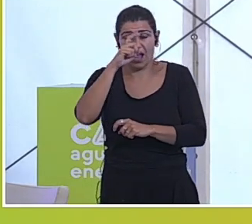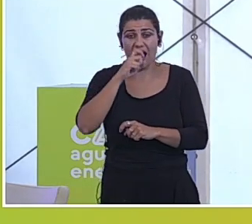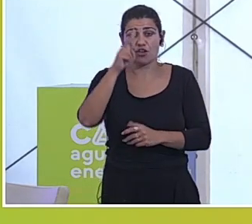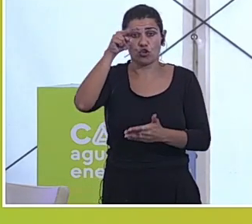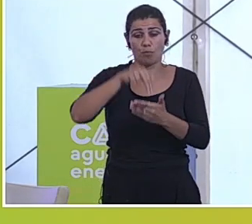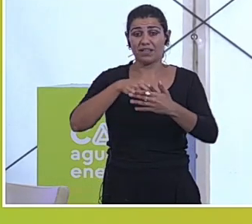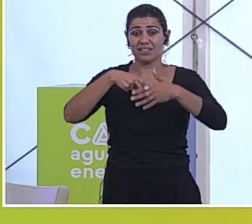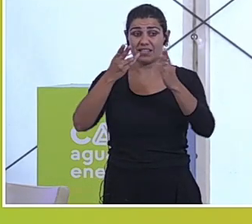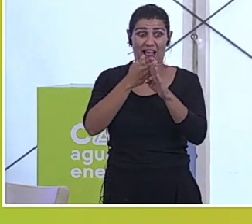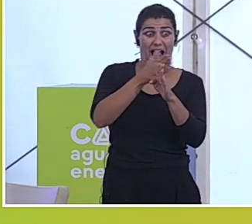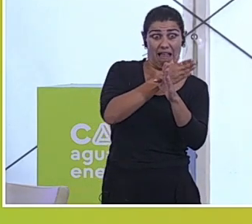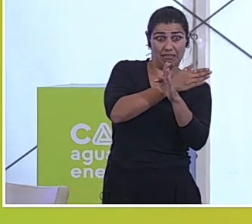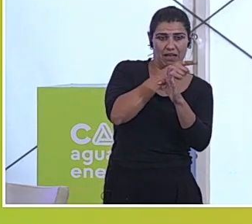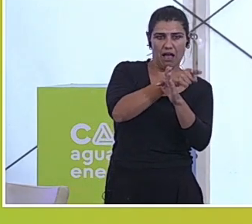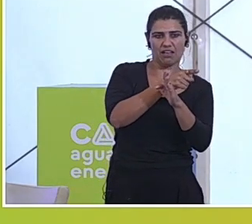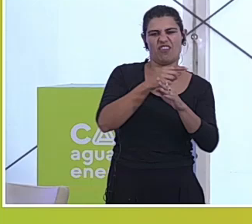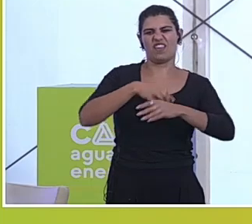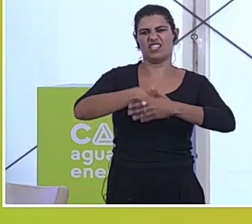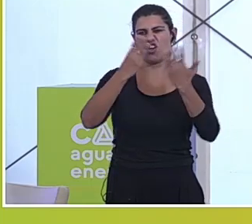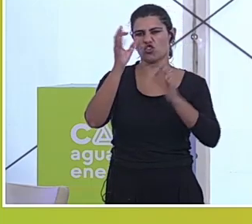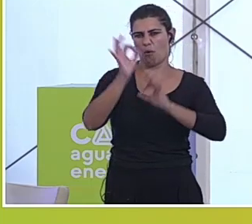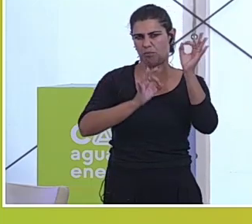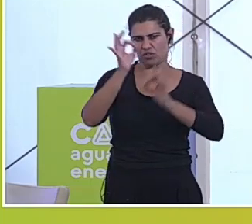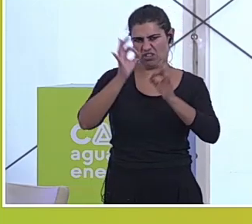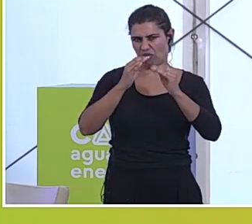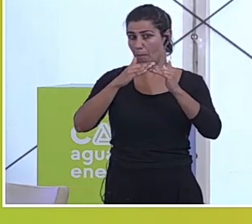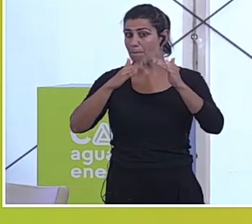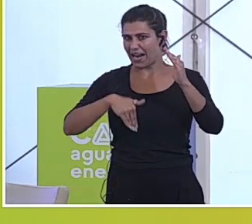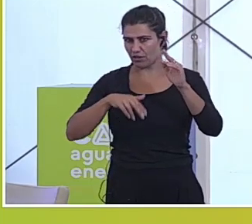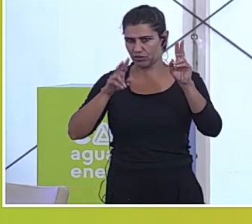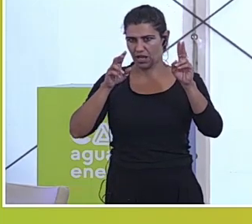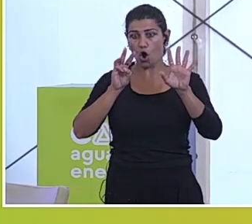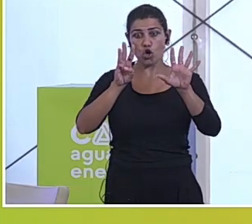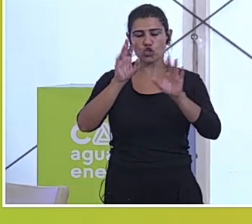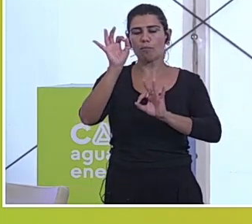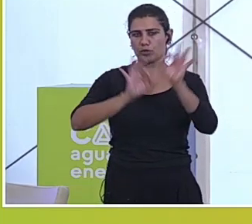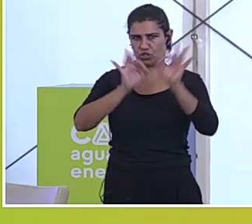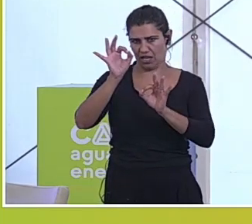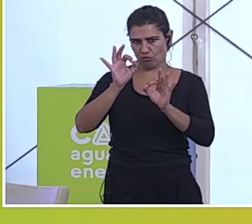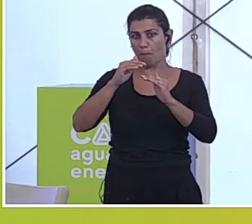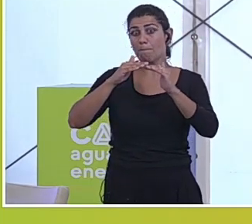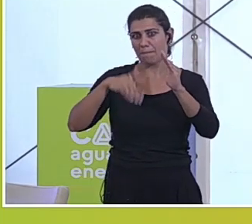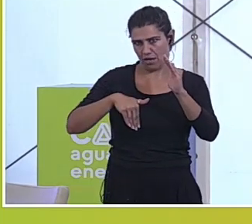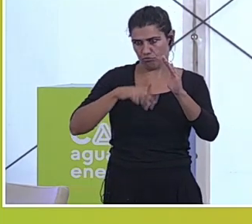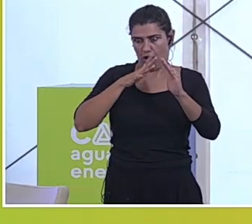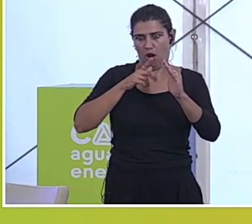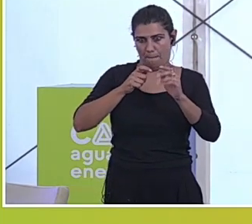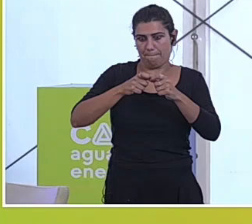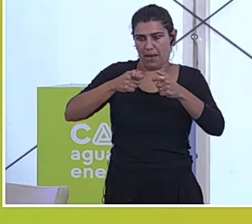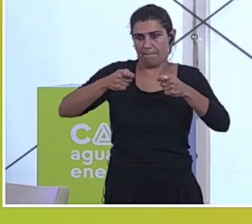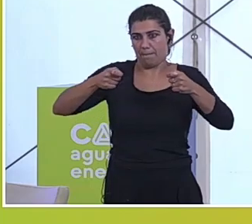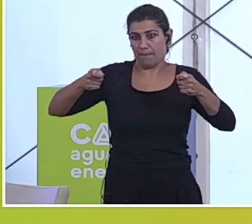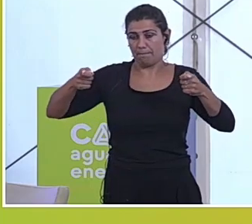2017 las cifras estaban por debajo del 8% de cobertura de demanda mediante energías renovables. Ha ido aumentando progresivamente, estamos cerca